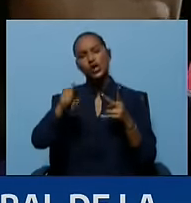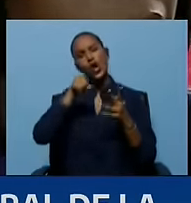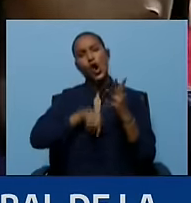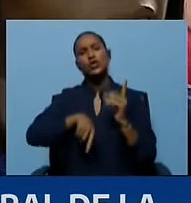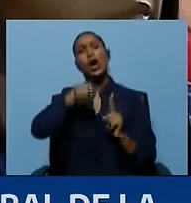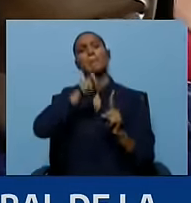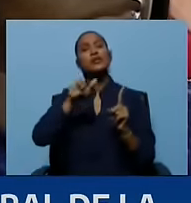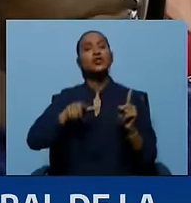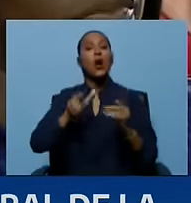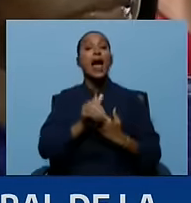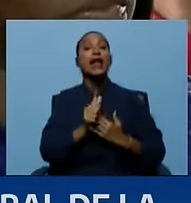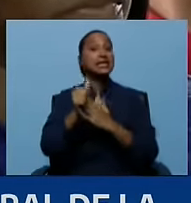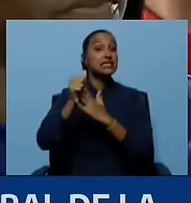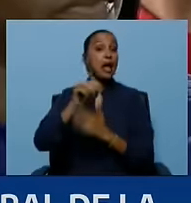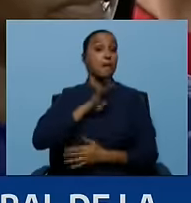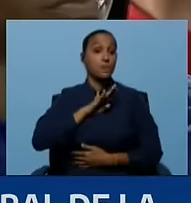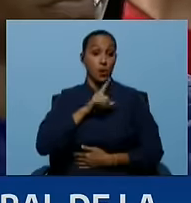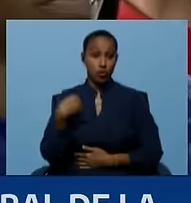cada uno de nuestros países.